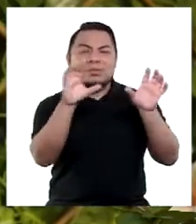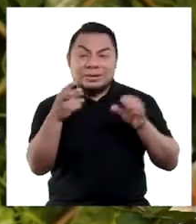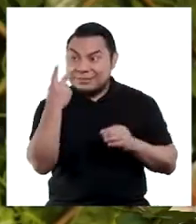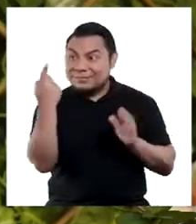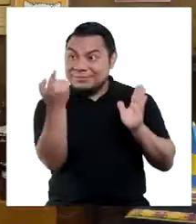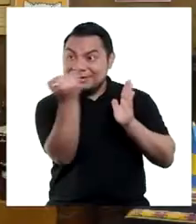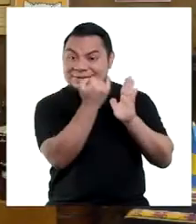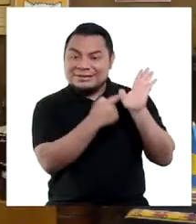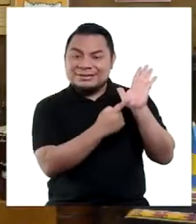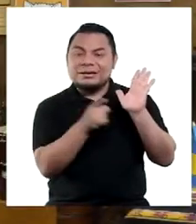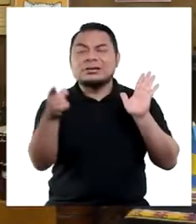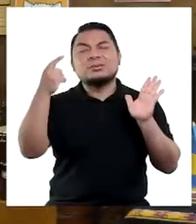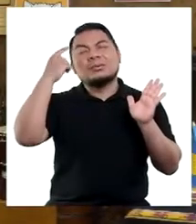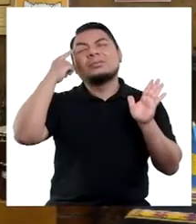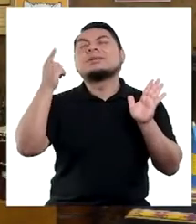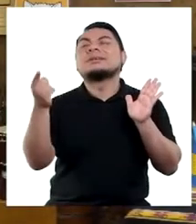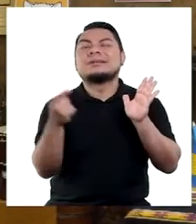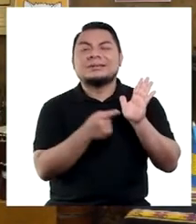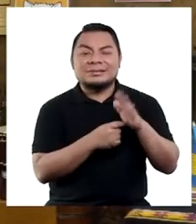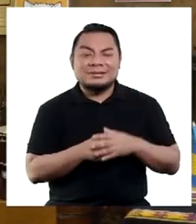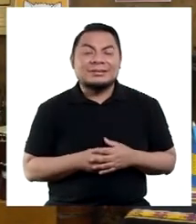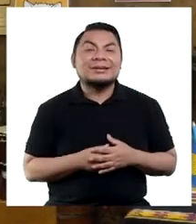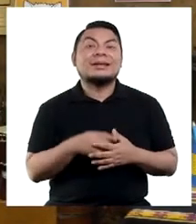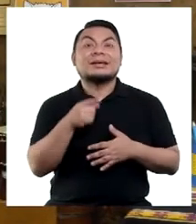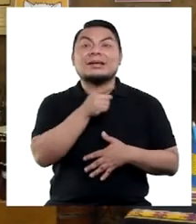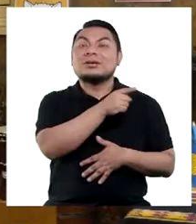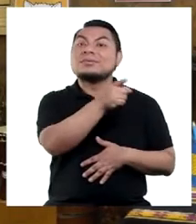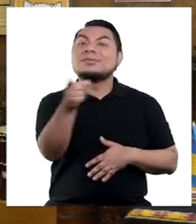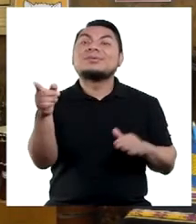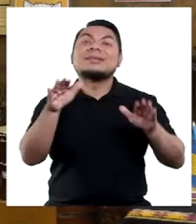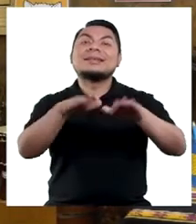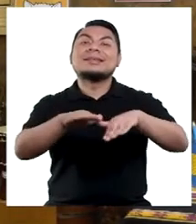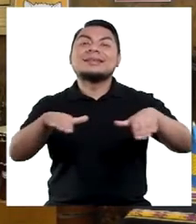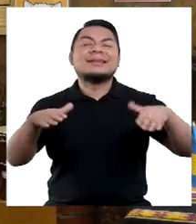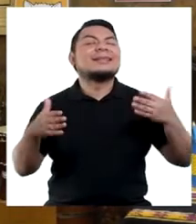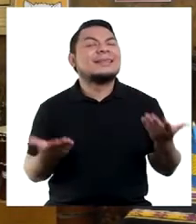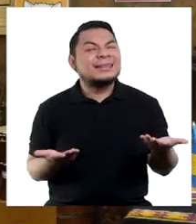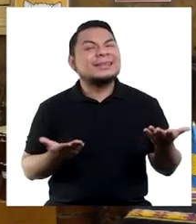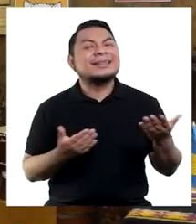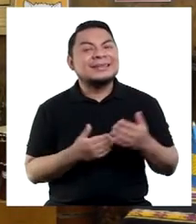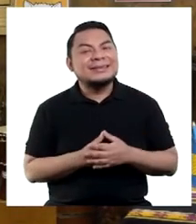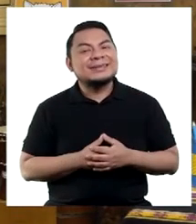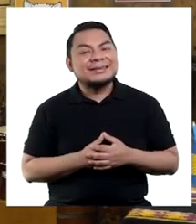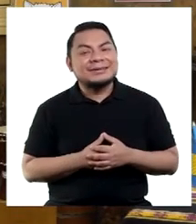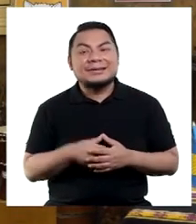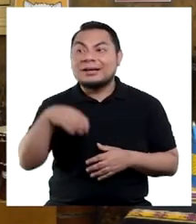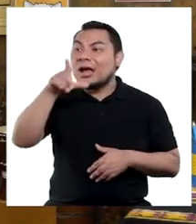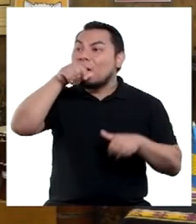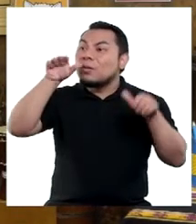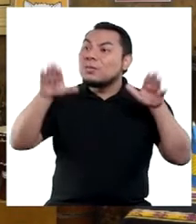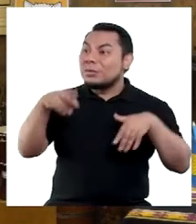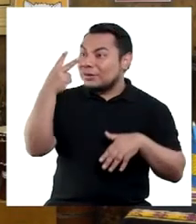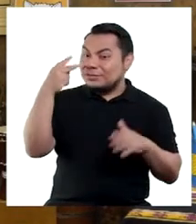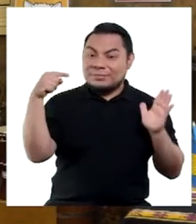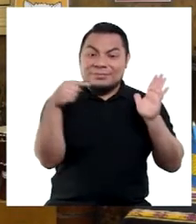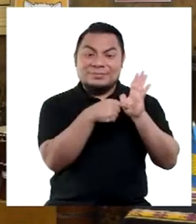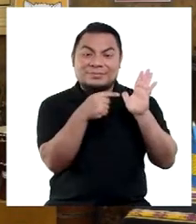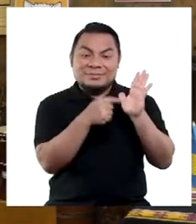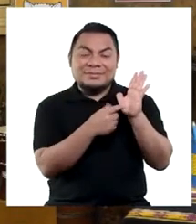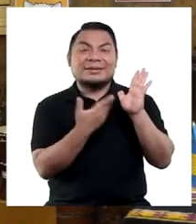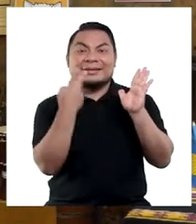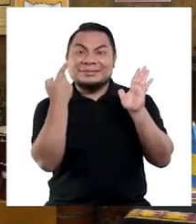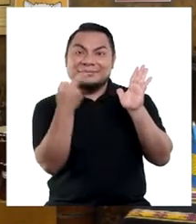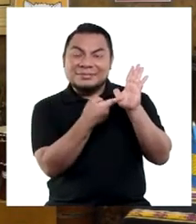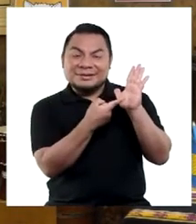pregón mirá las imágenes tú qué piensas ustedes niñas y niños martina